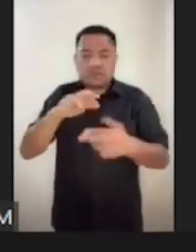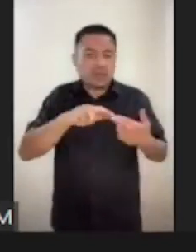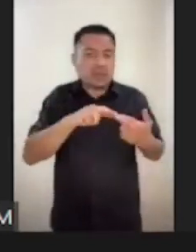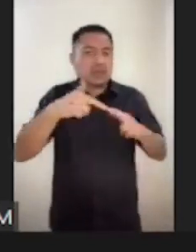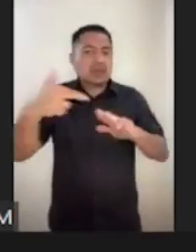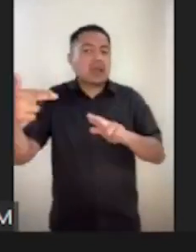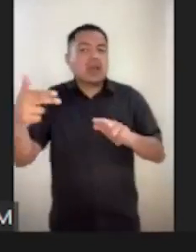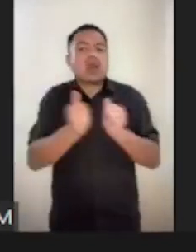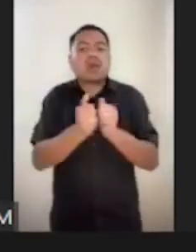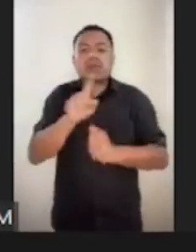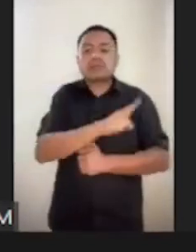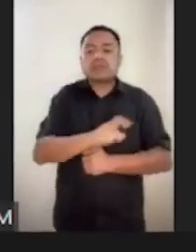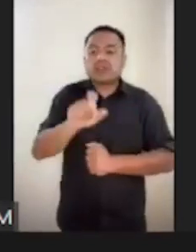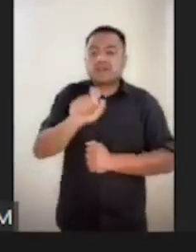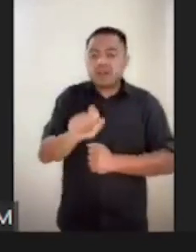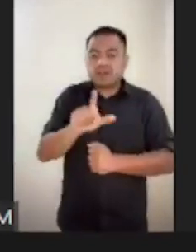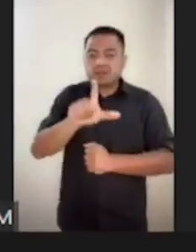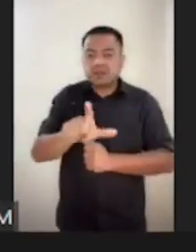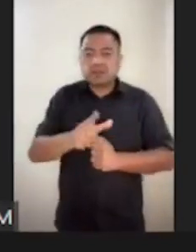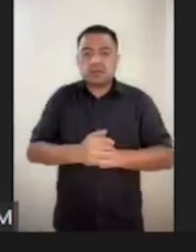al 127.